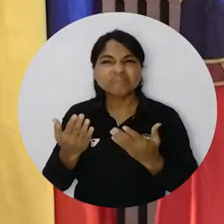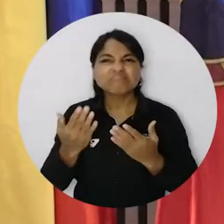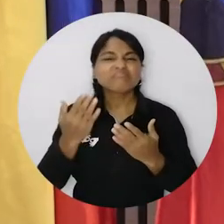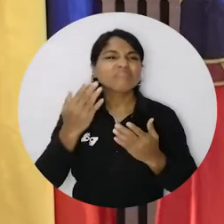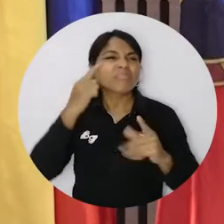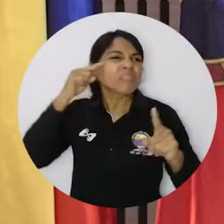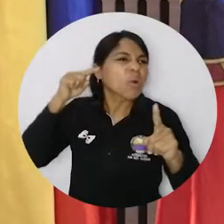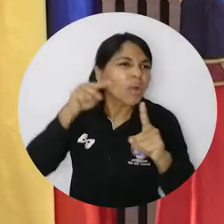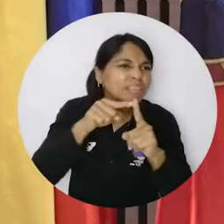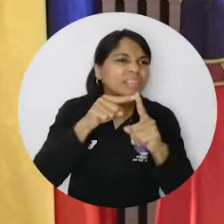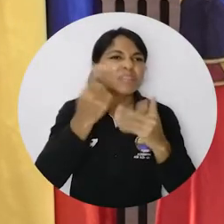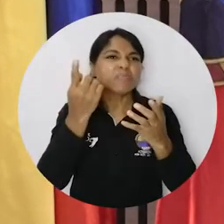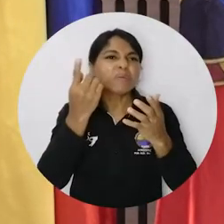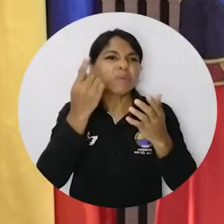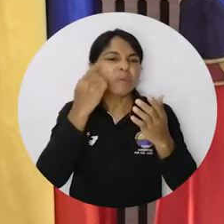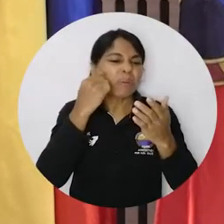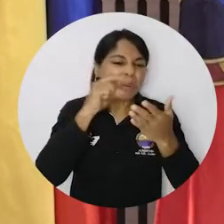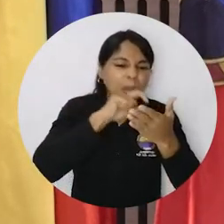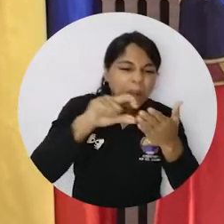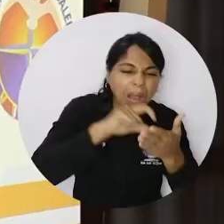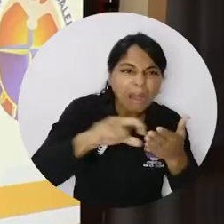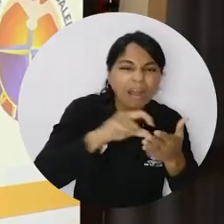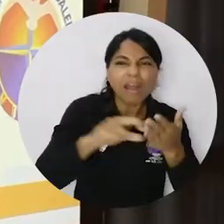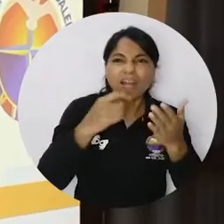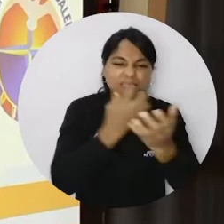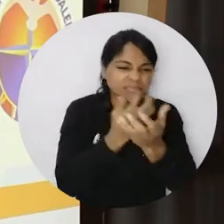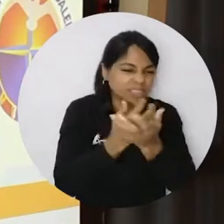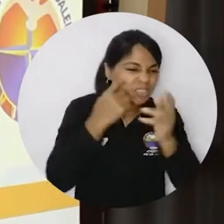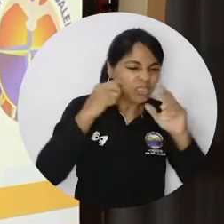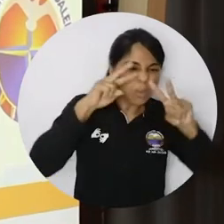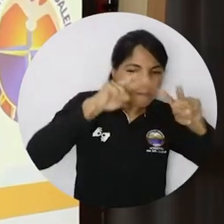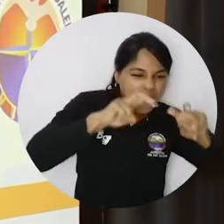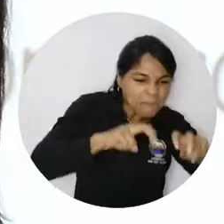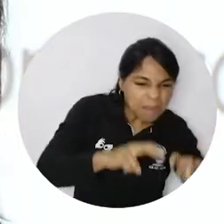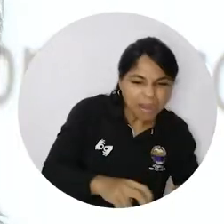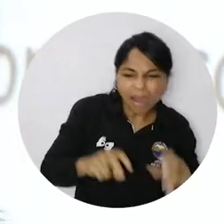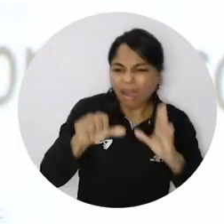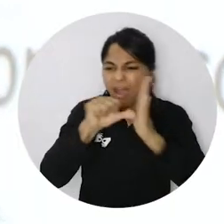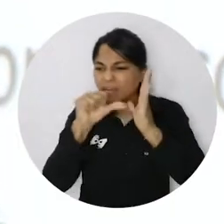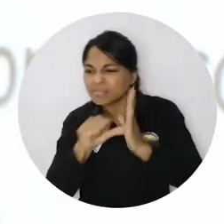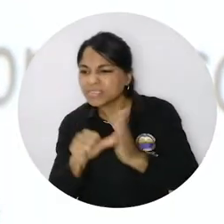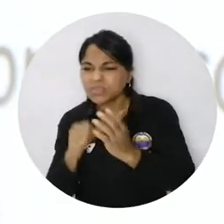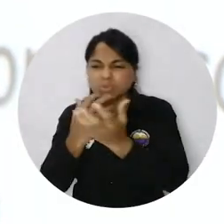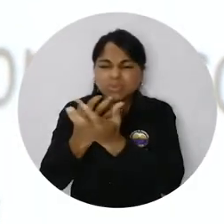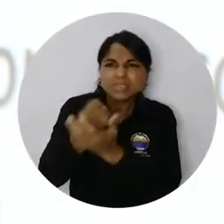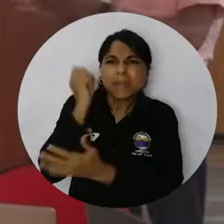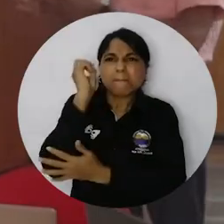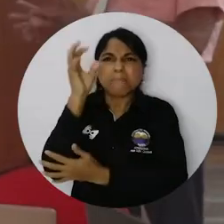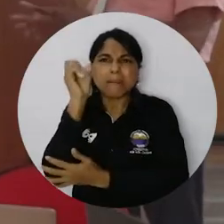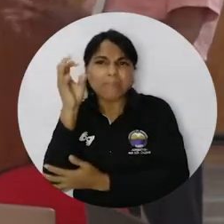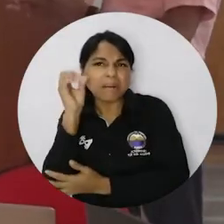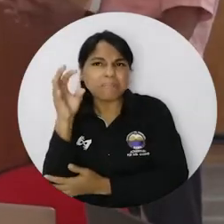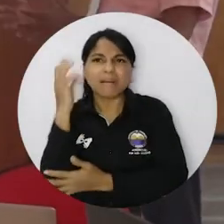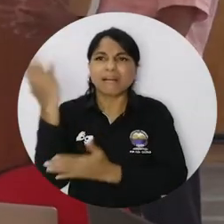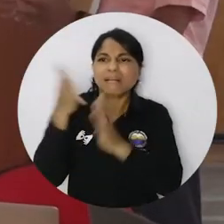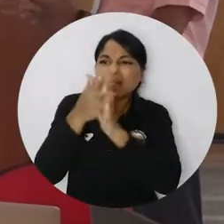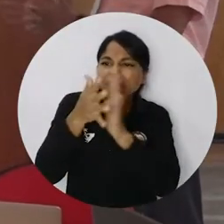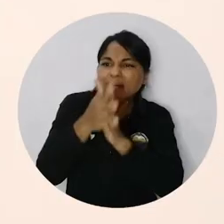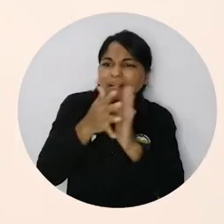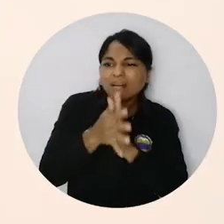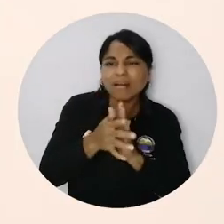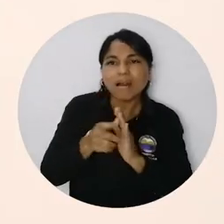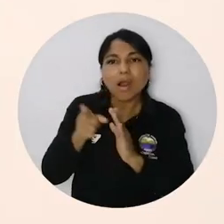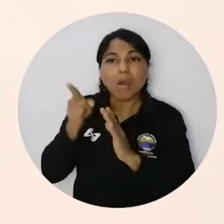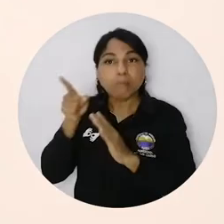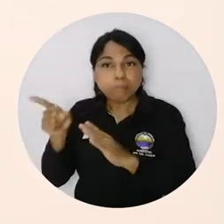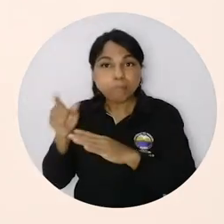obsesión de los papers y de la cienciometría, de pretender acumular artículos y citas de manera casi que exponencial y permanente.